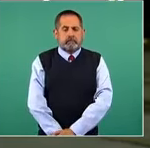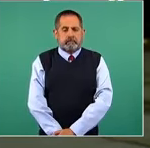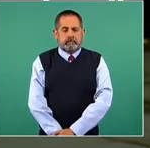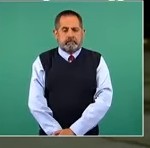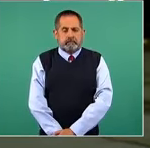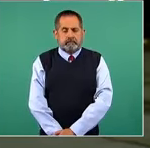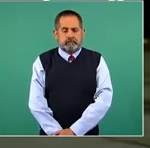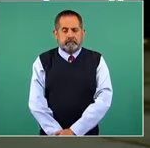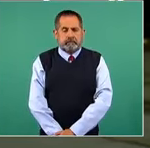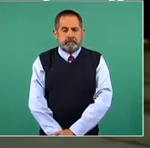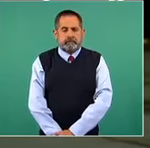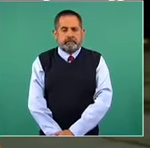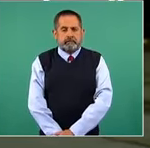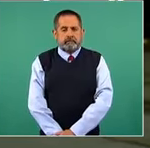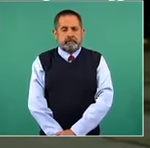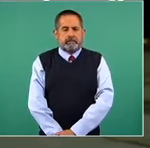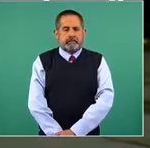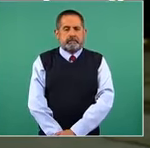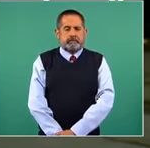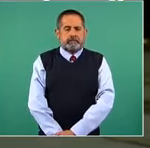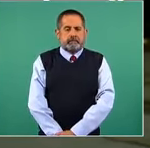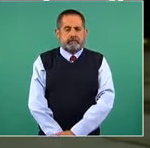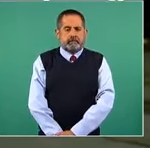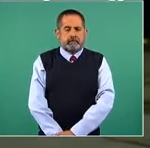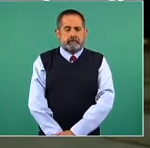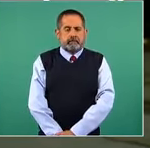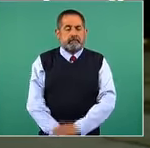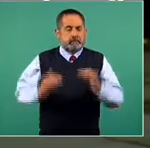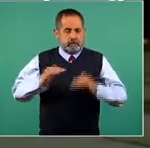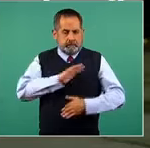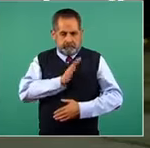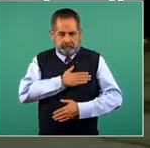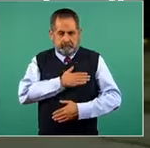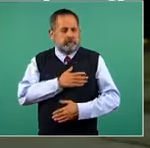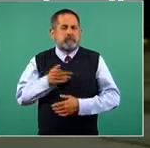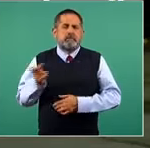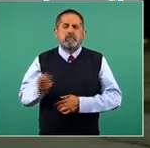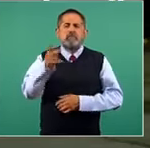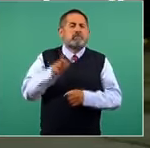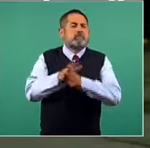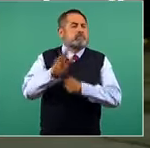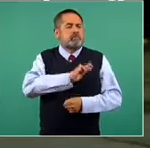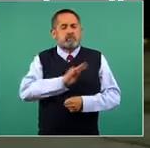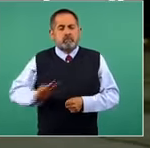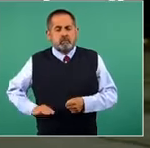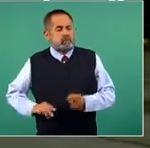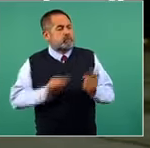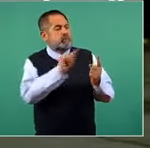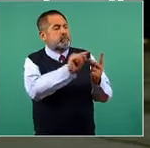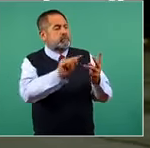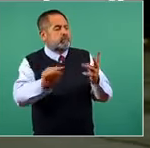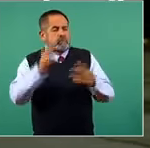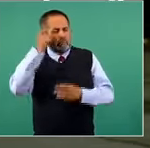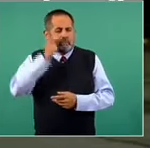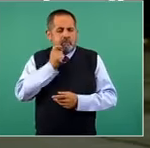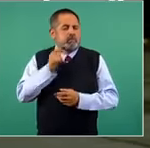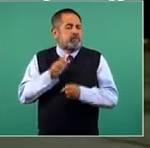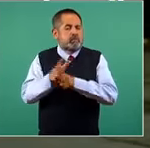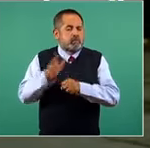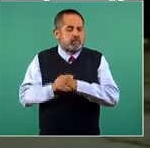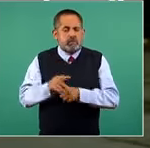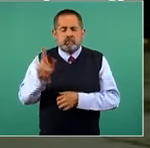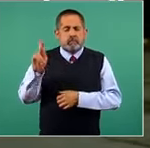en Danamatuna. ¿En qué municipios se van a inaugurar esos hospitales ahí en Guerrero? ¿Y cuál es el